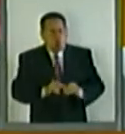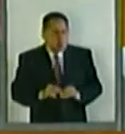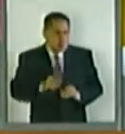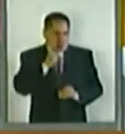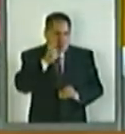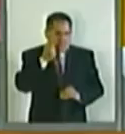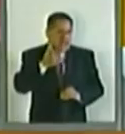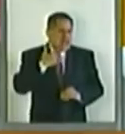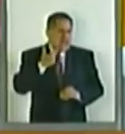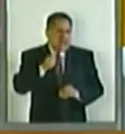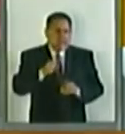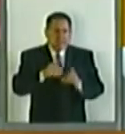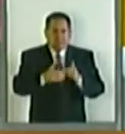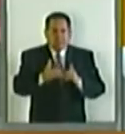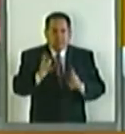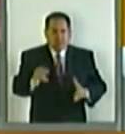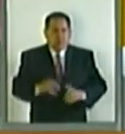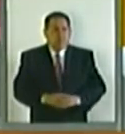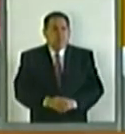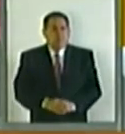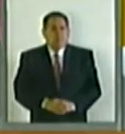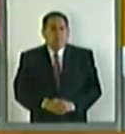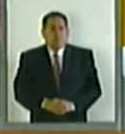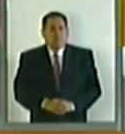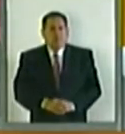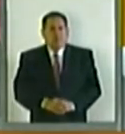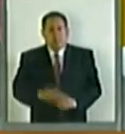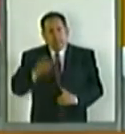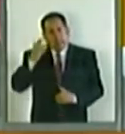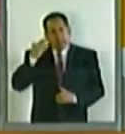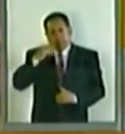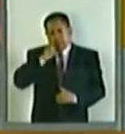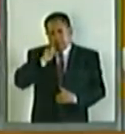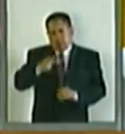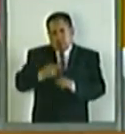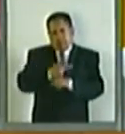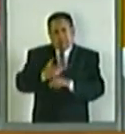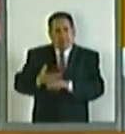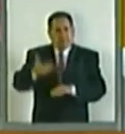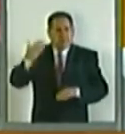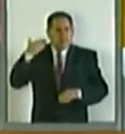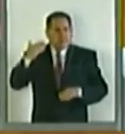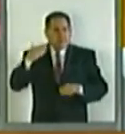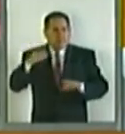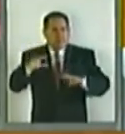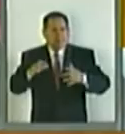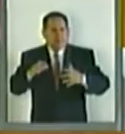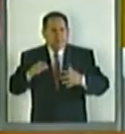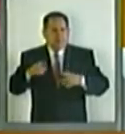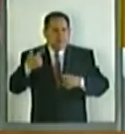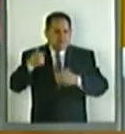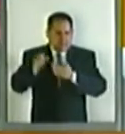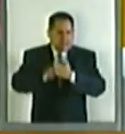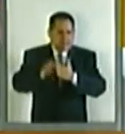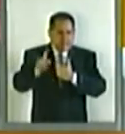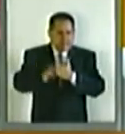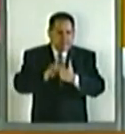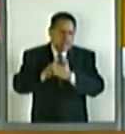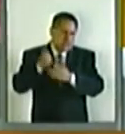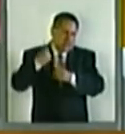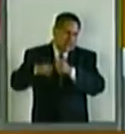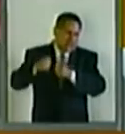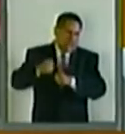de los precios de la gasolina, como ocurría en el caso de cada mes en el sexenio